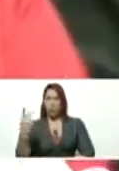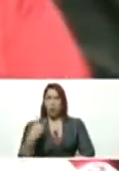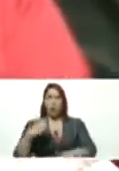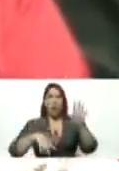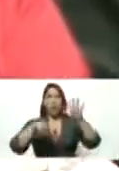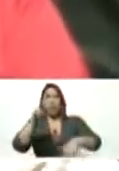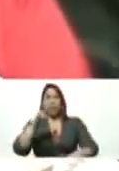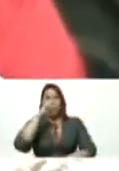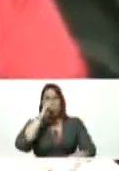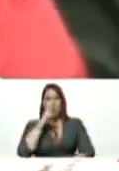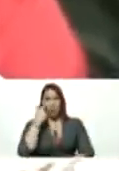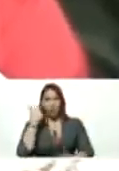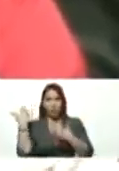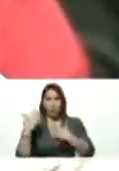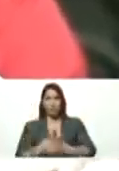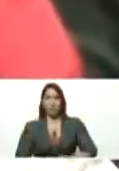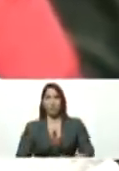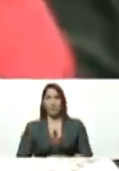de bakunin